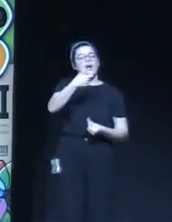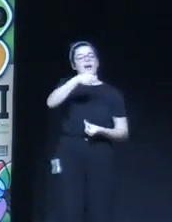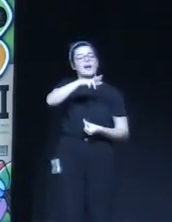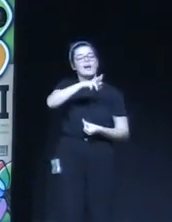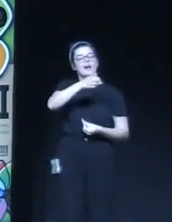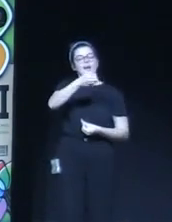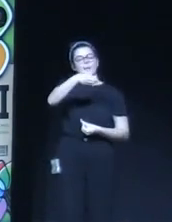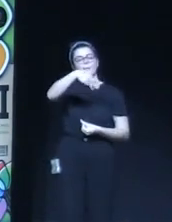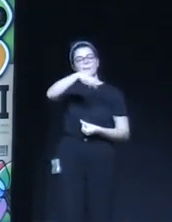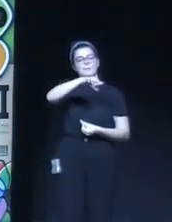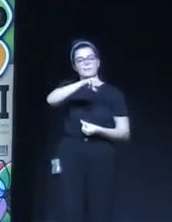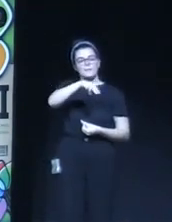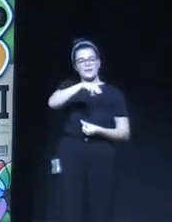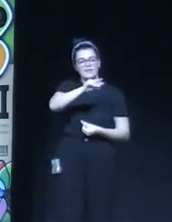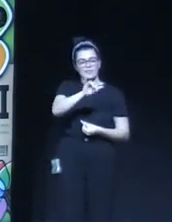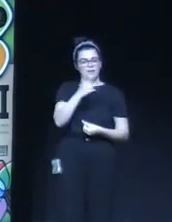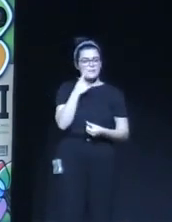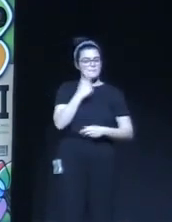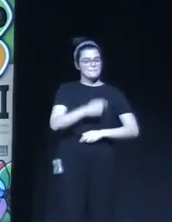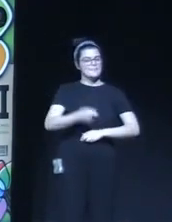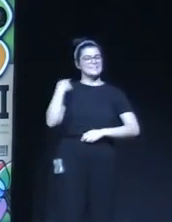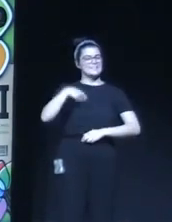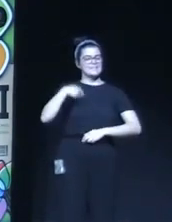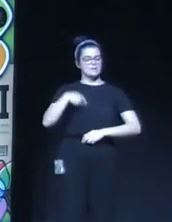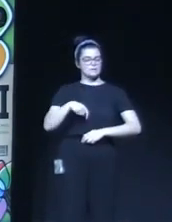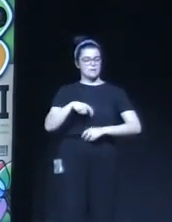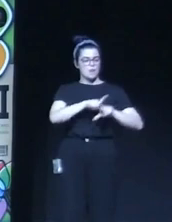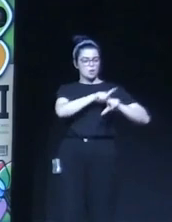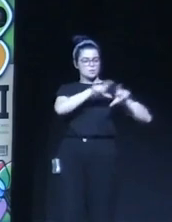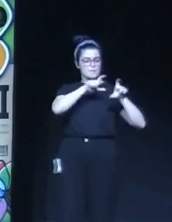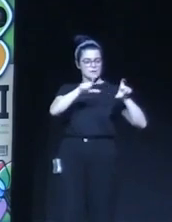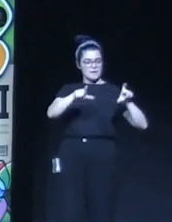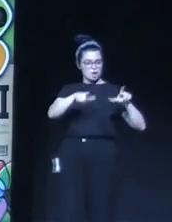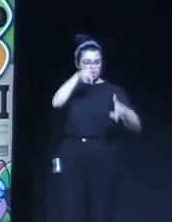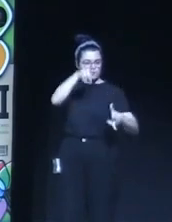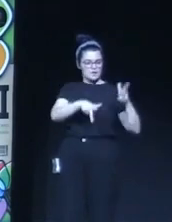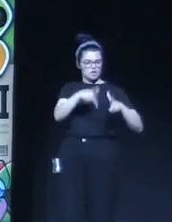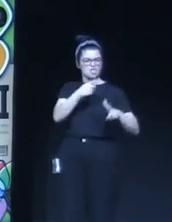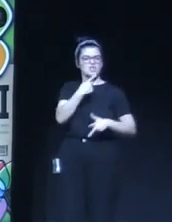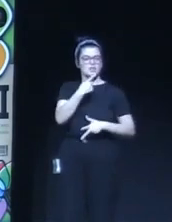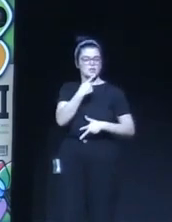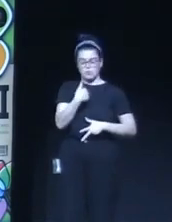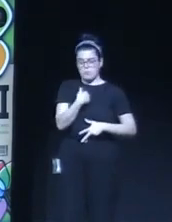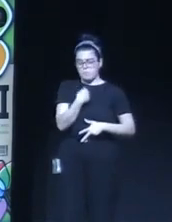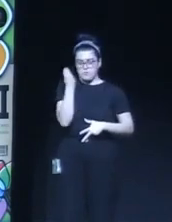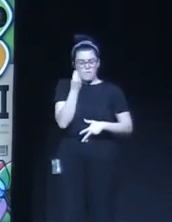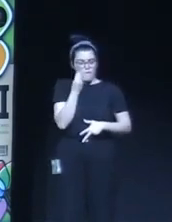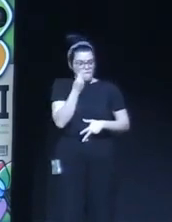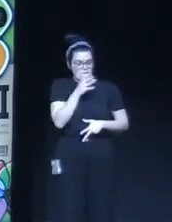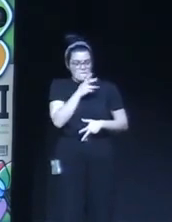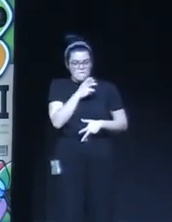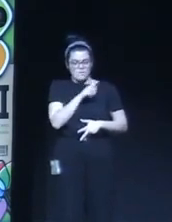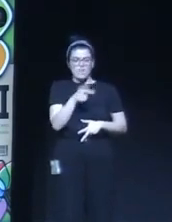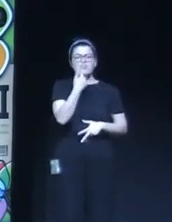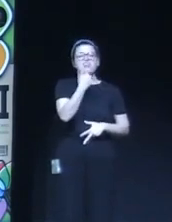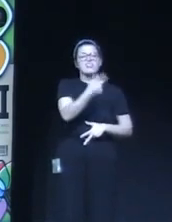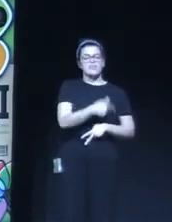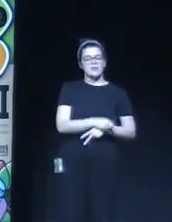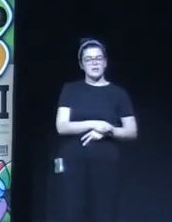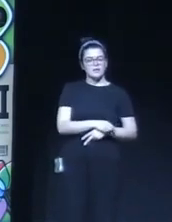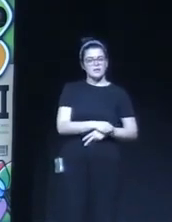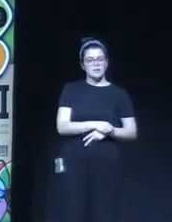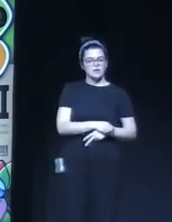presidente de los empresarios vasco, dice, a mí me resultó un escándalo, dice, con 900,